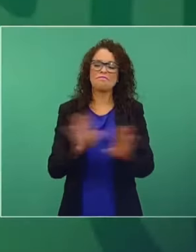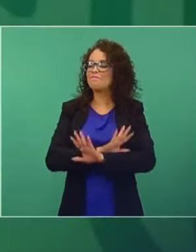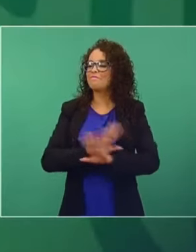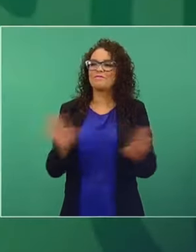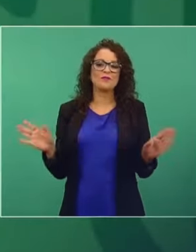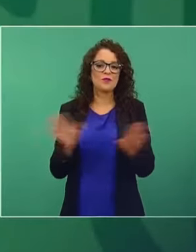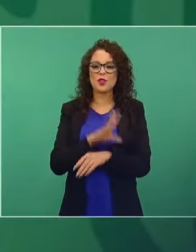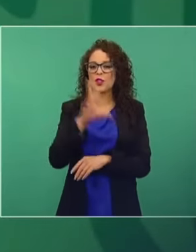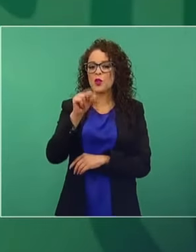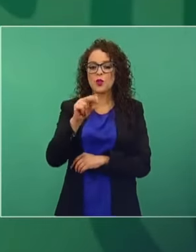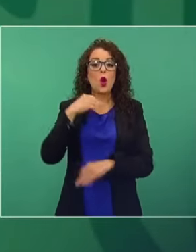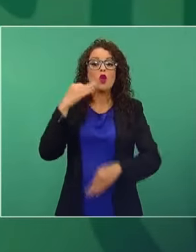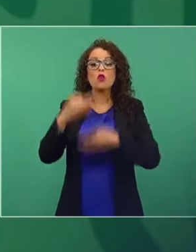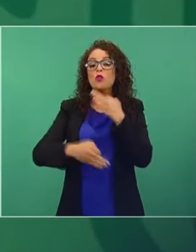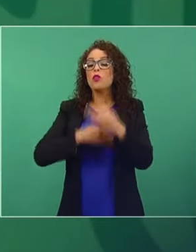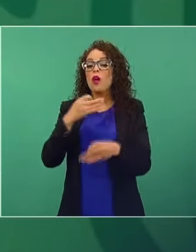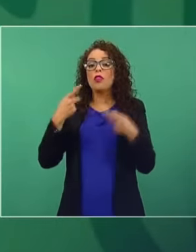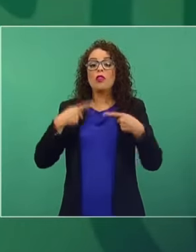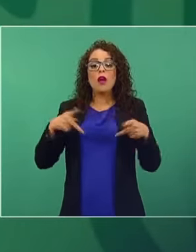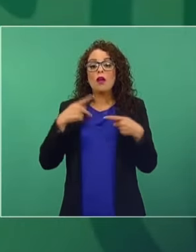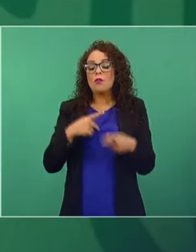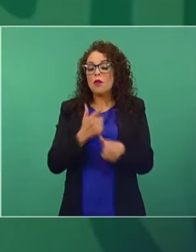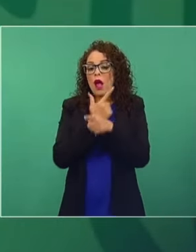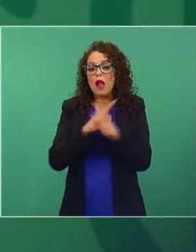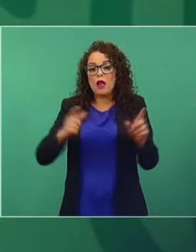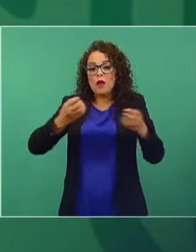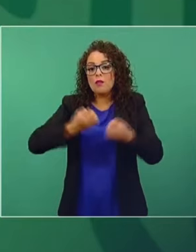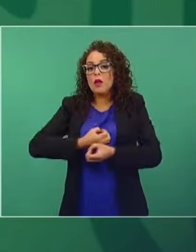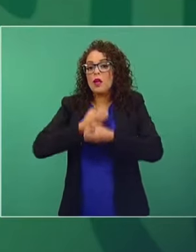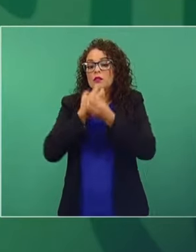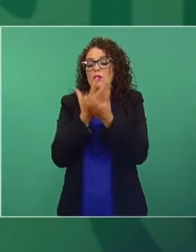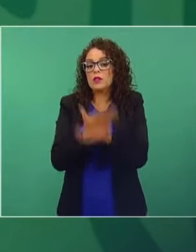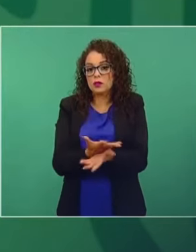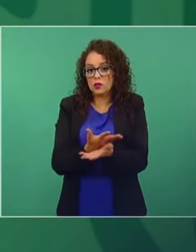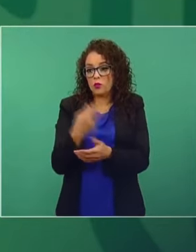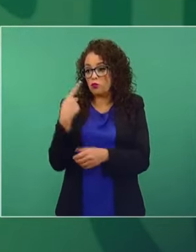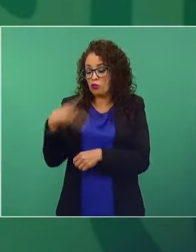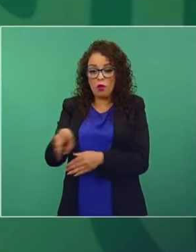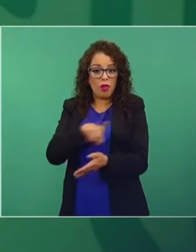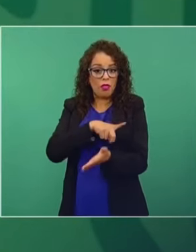Todos tenemos derecho de manifestarnos y hay que